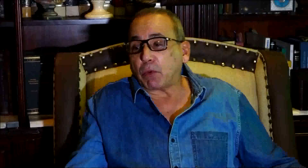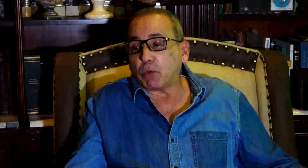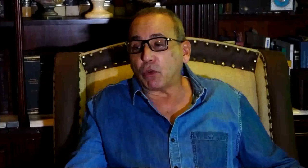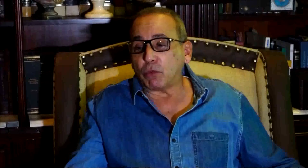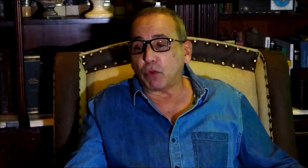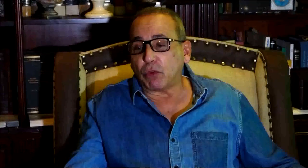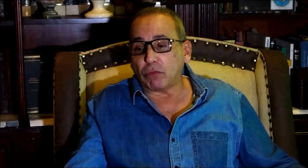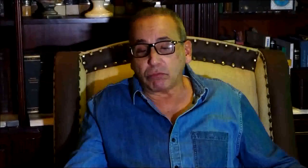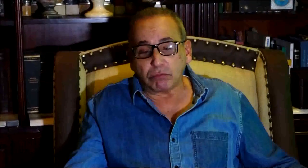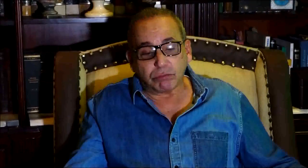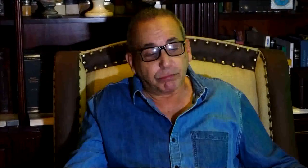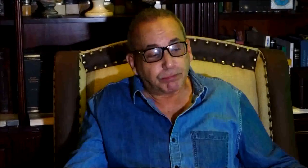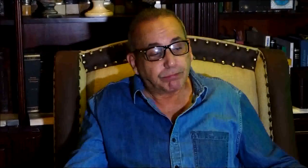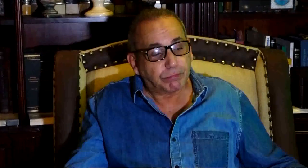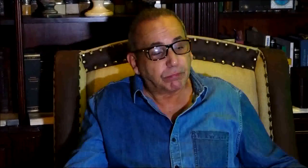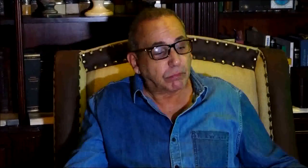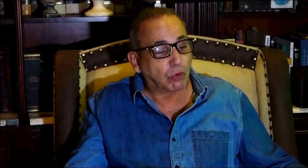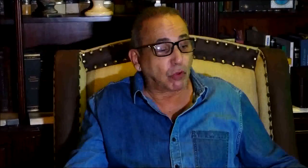planteaba un ejemplo